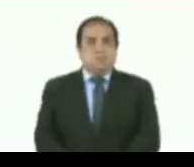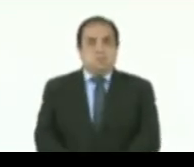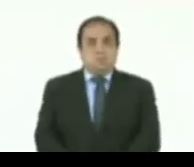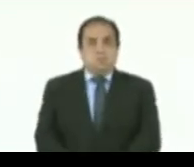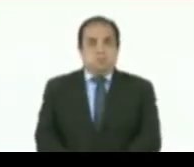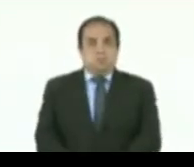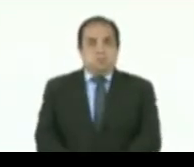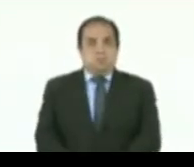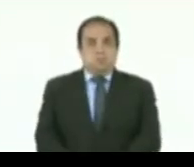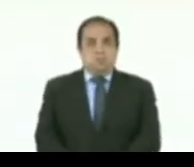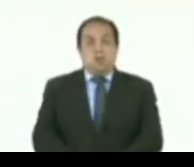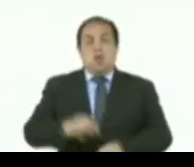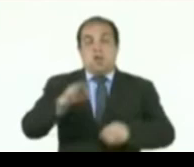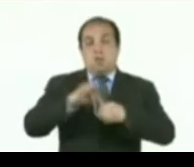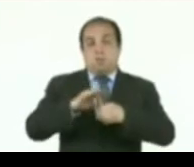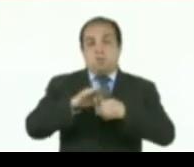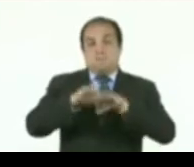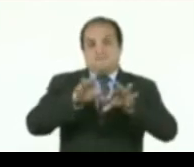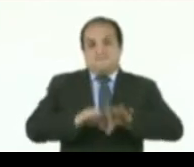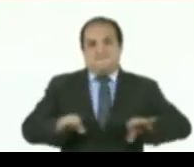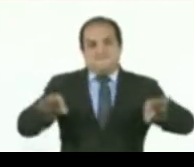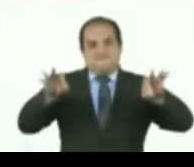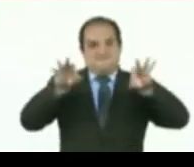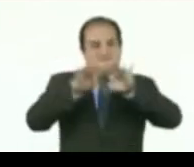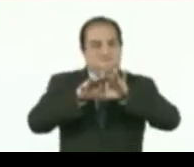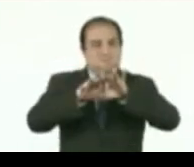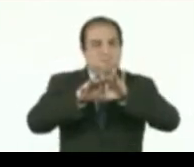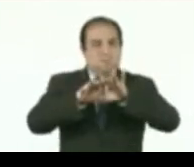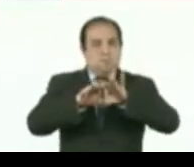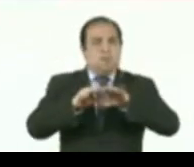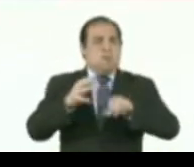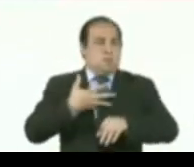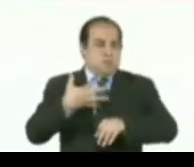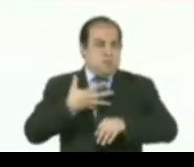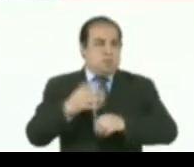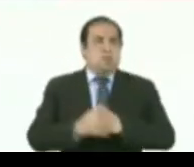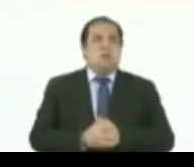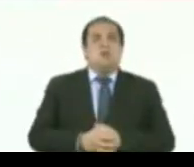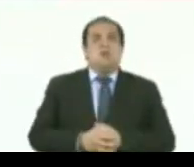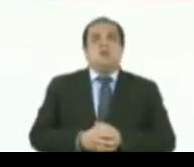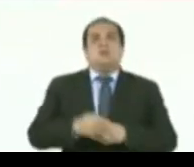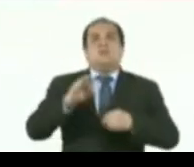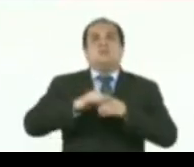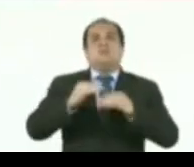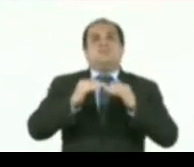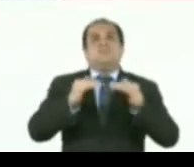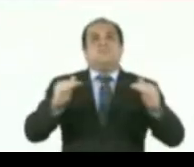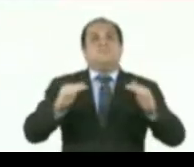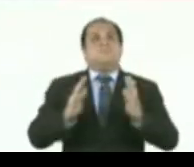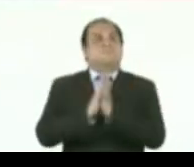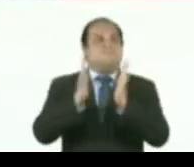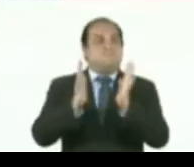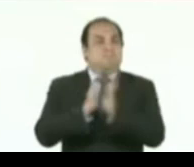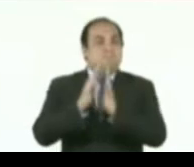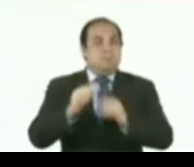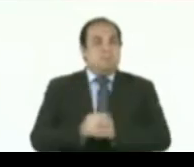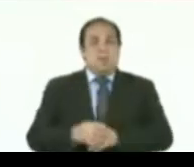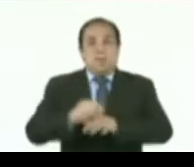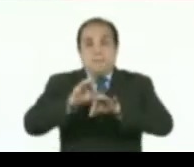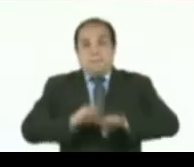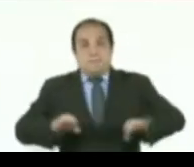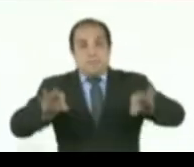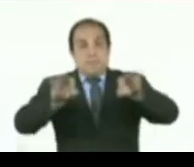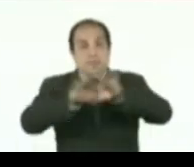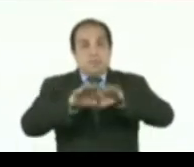Entonces, un ejercicio tan importante como el que se va a tener de democracia participativa, pues es muy importante